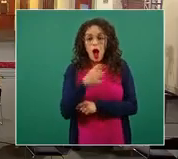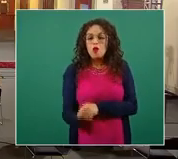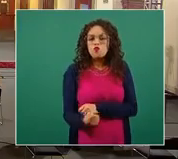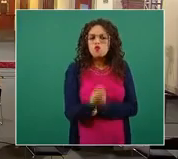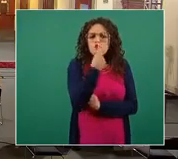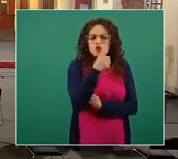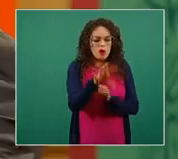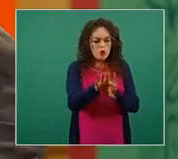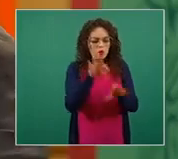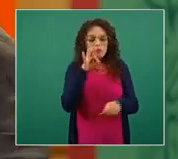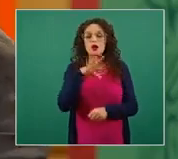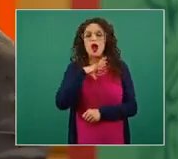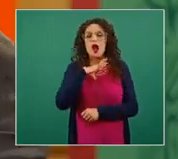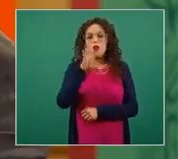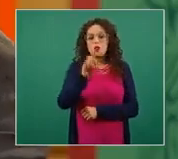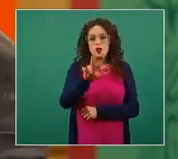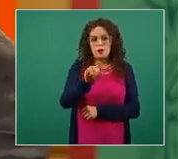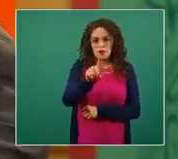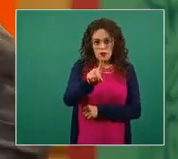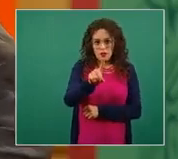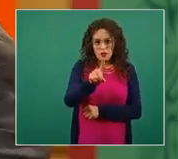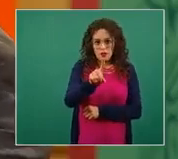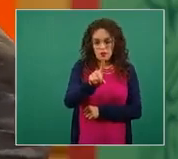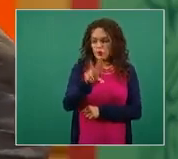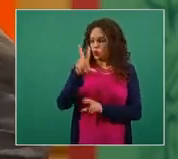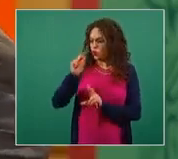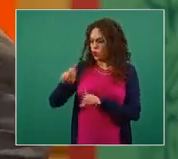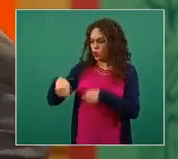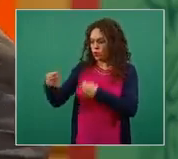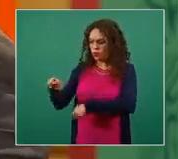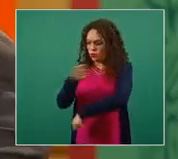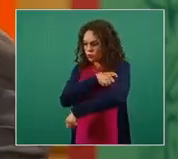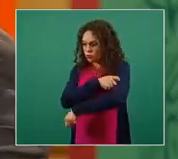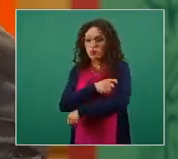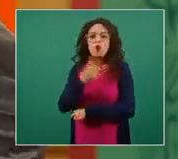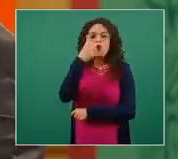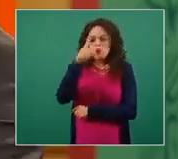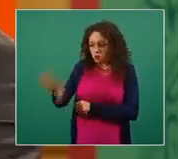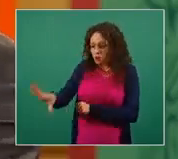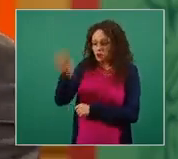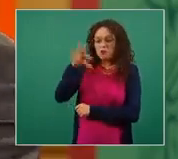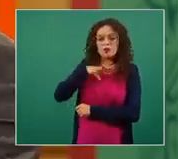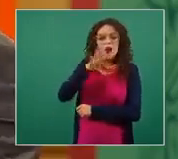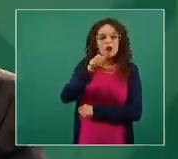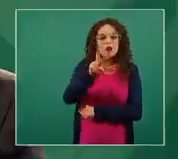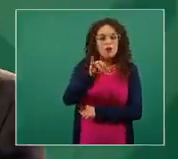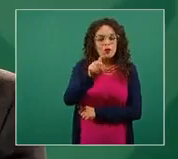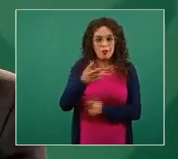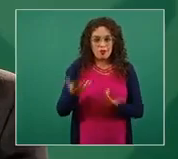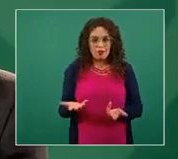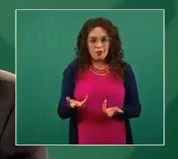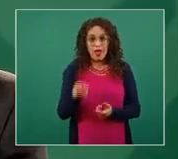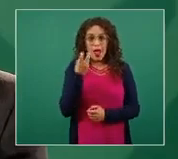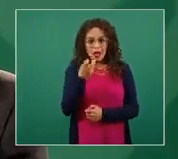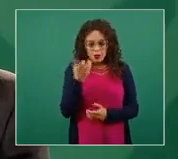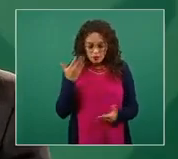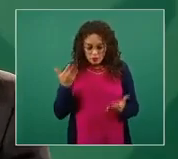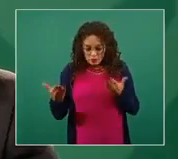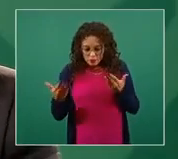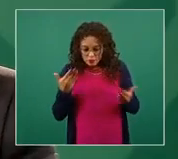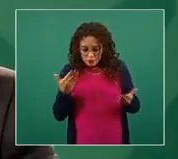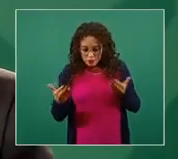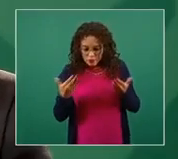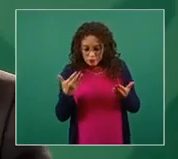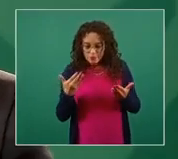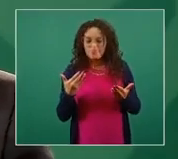COVID y en los no vacunados un caso de COVID. Y esto dio lugar a una estimación de la eficacia, estimación